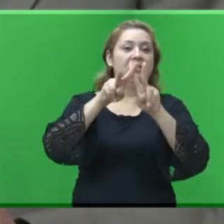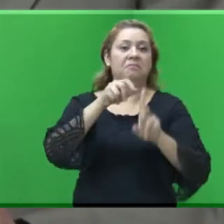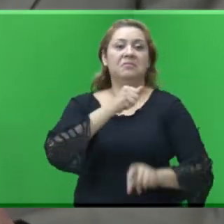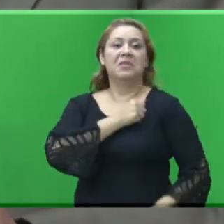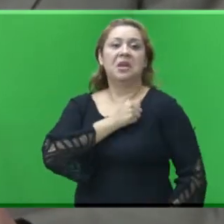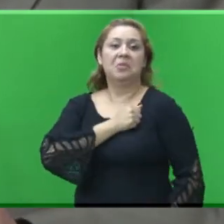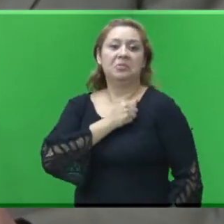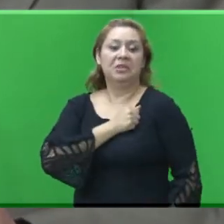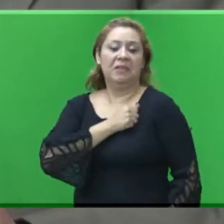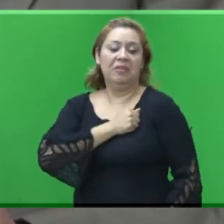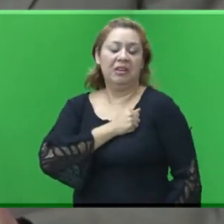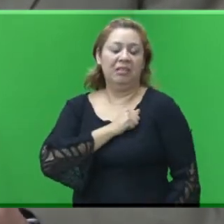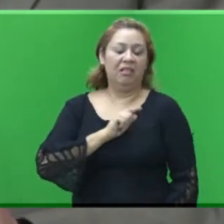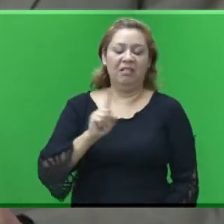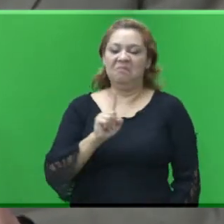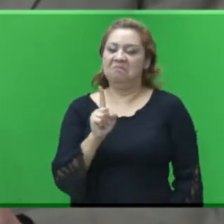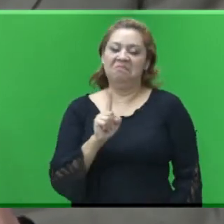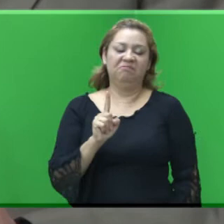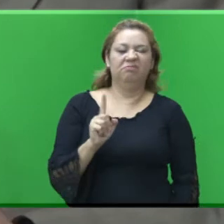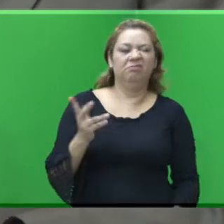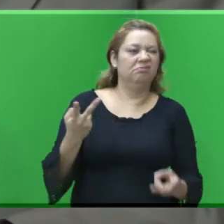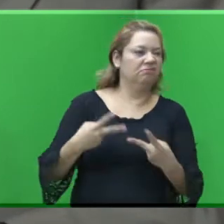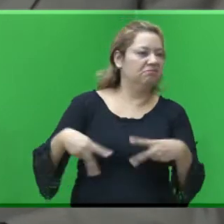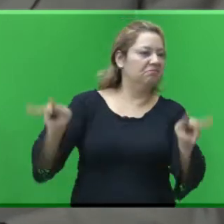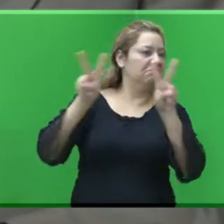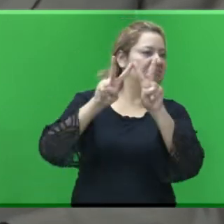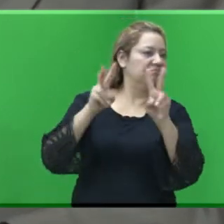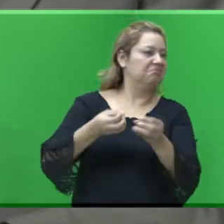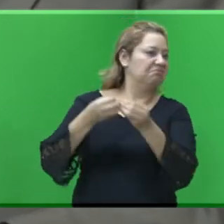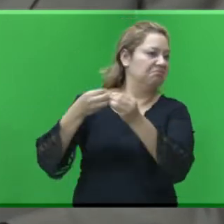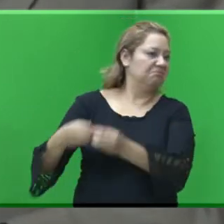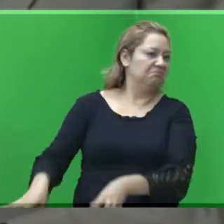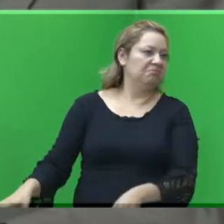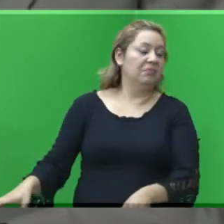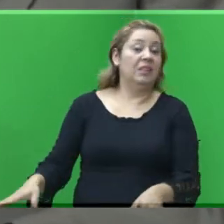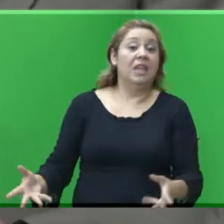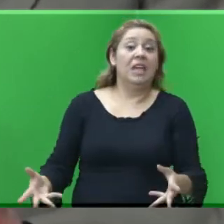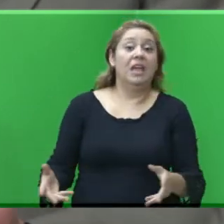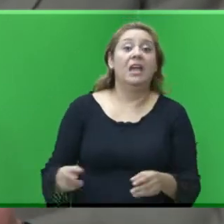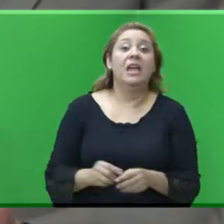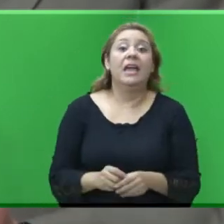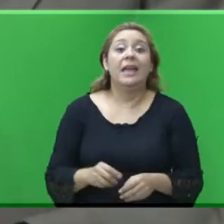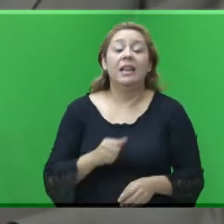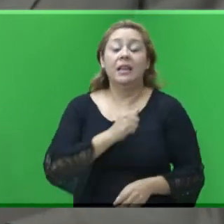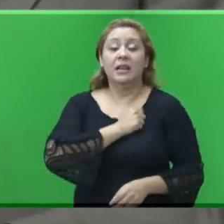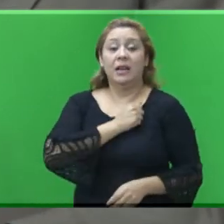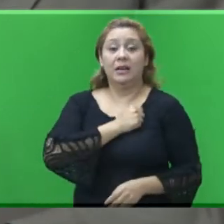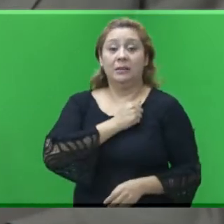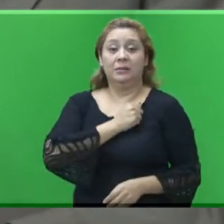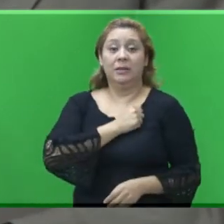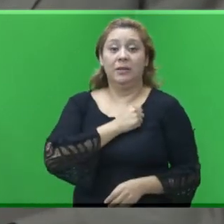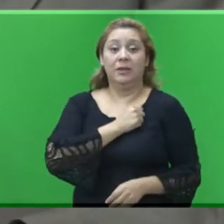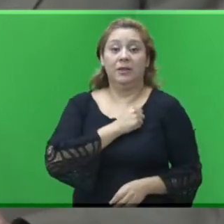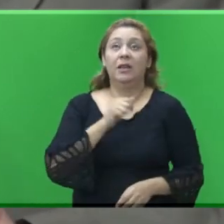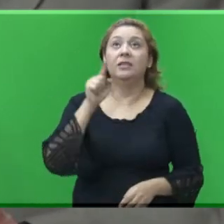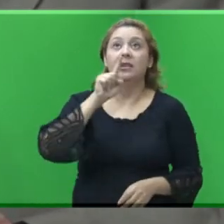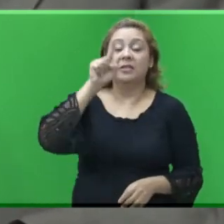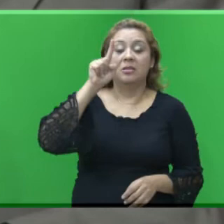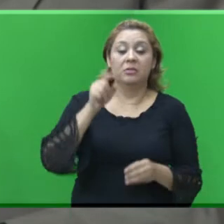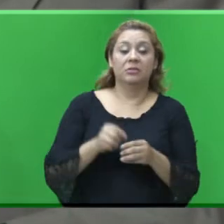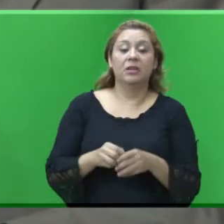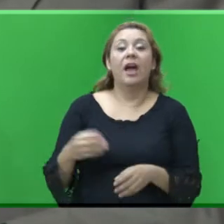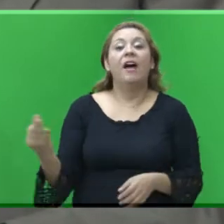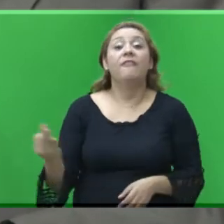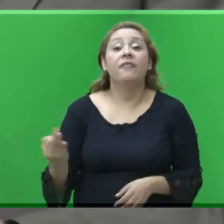compromiso mismo que Dios había hecho con ellos. El compromiso de Dios equivale a